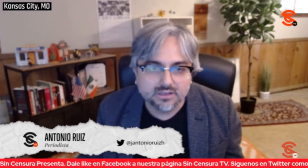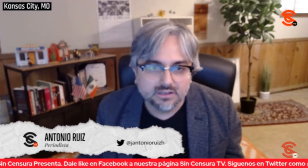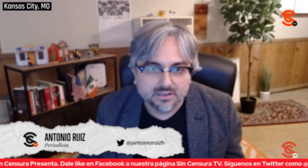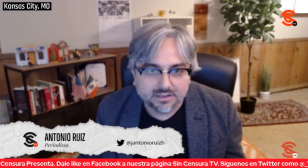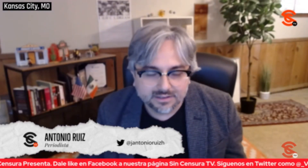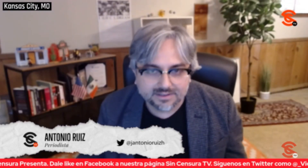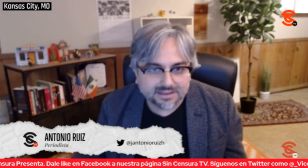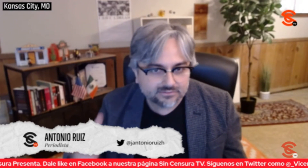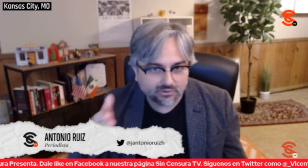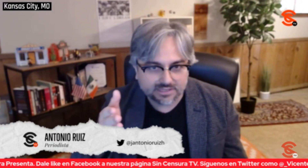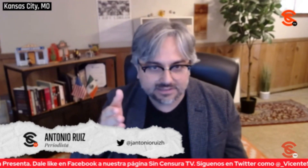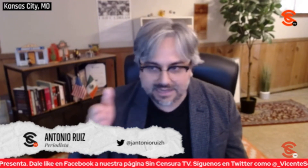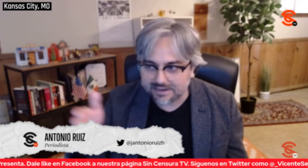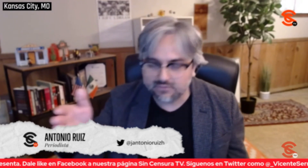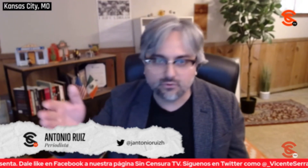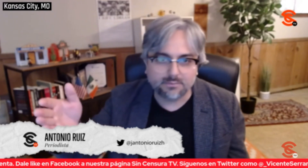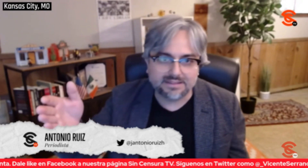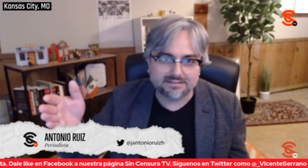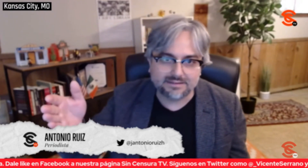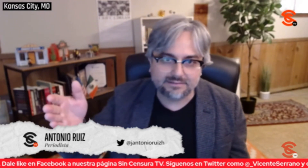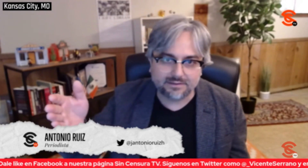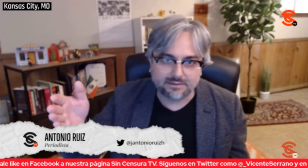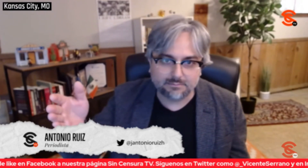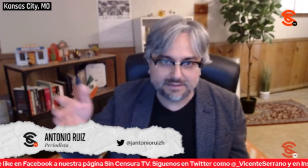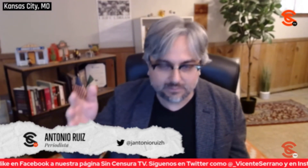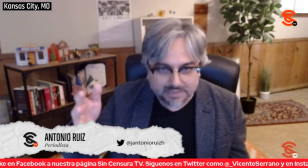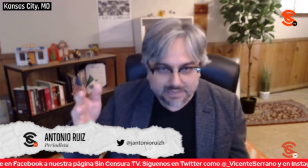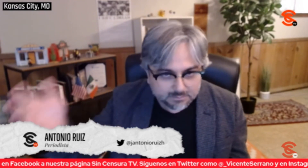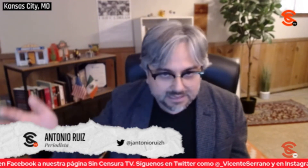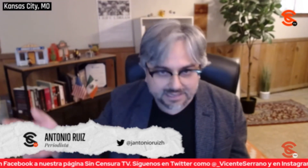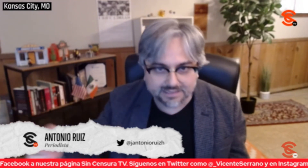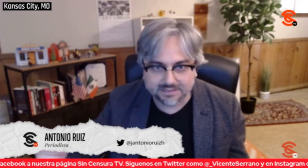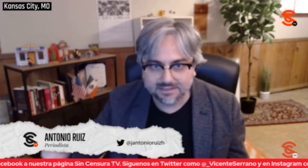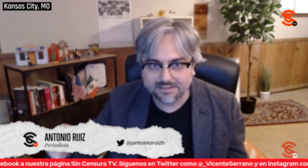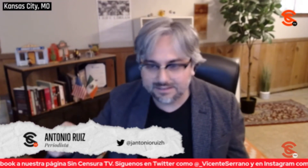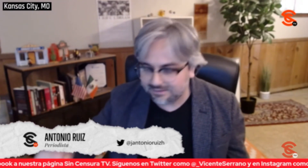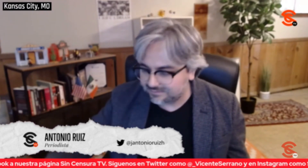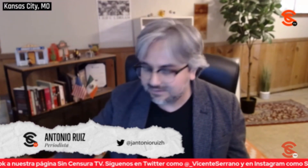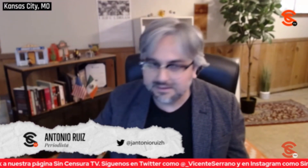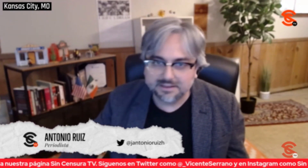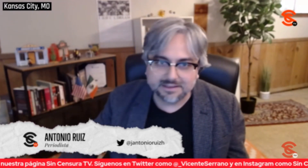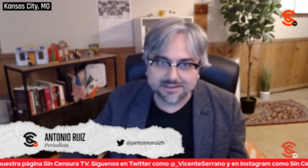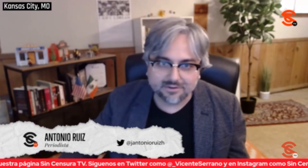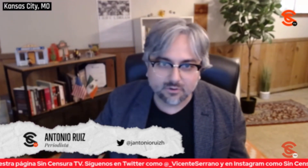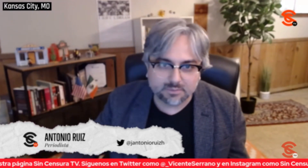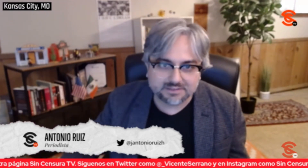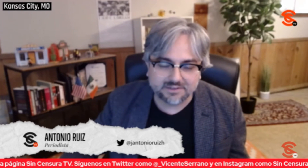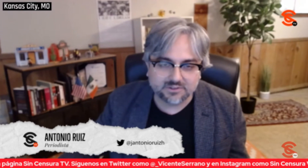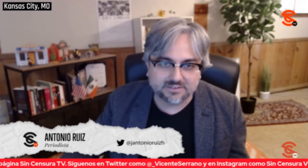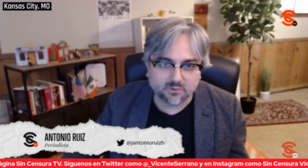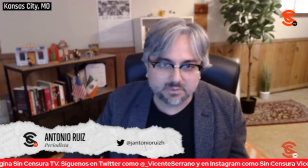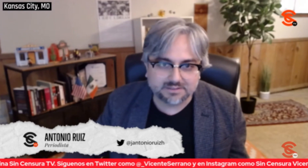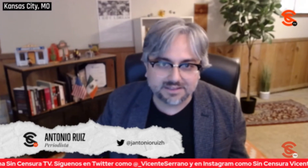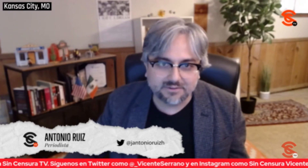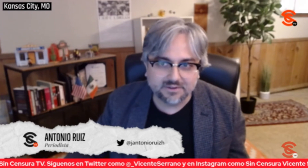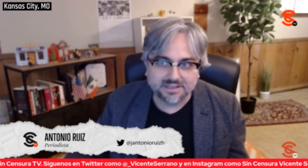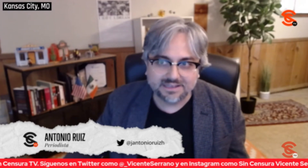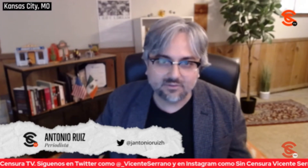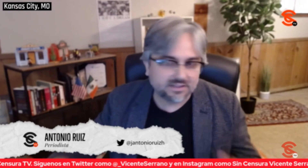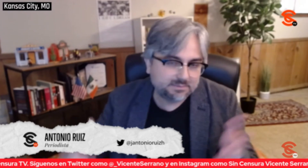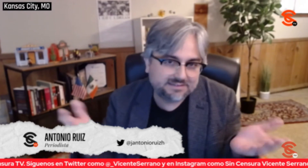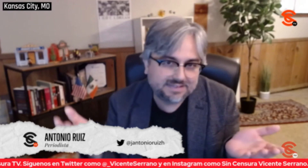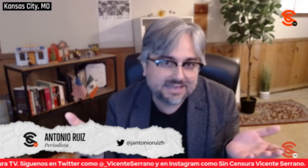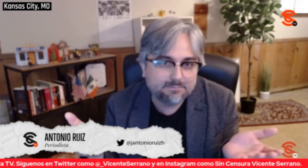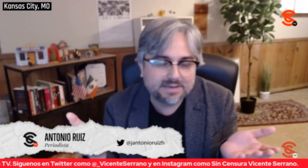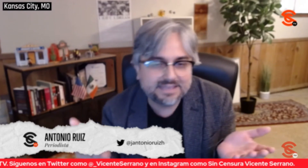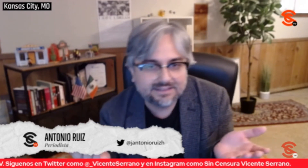news. Esto que trae Reforma desde hace más de una semana es golpeteo tras golpeteo